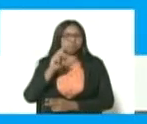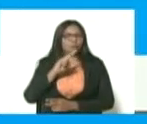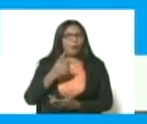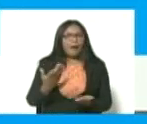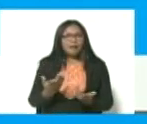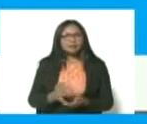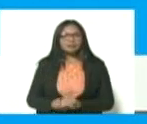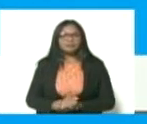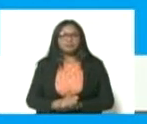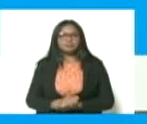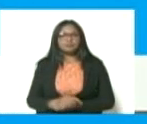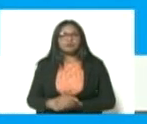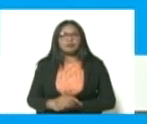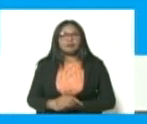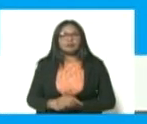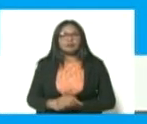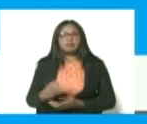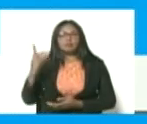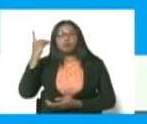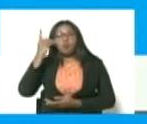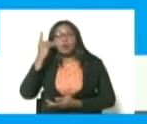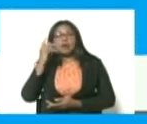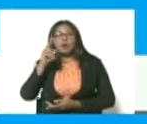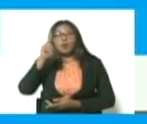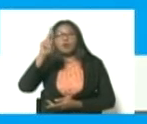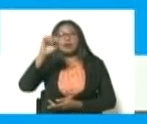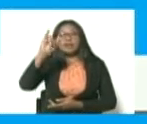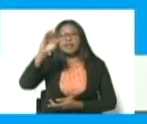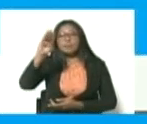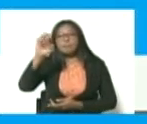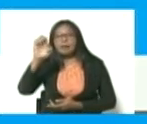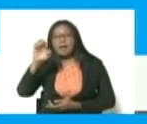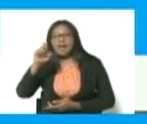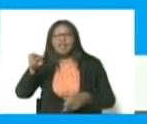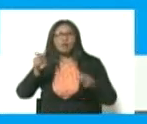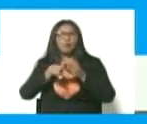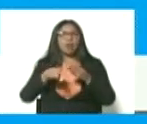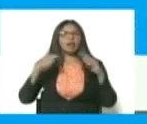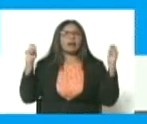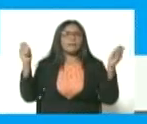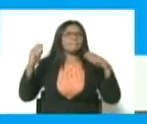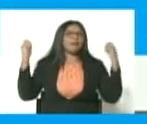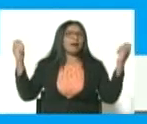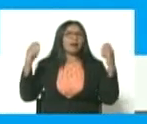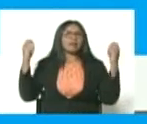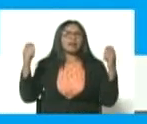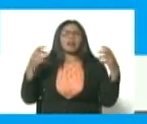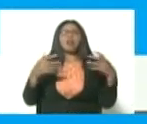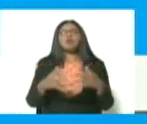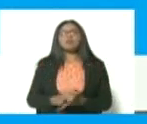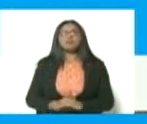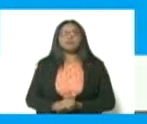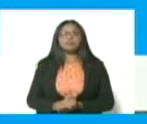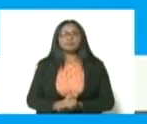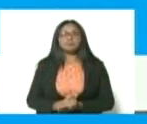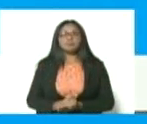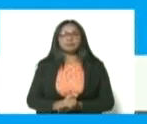Duque y Álvaro Uribe Vélez hicieron campaña. Su embajador, el embajador de Iván Duque en